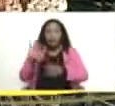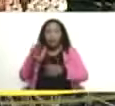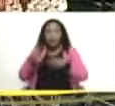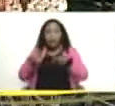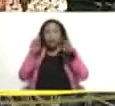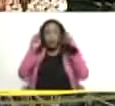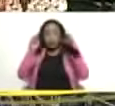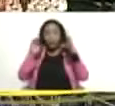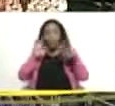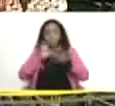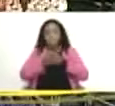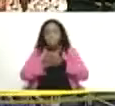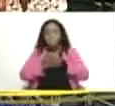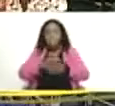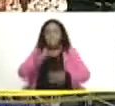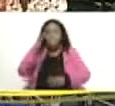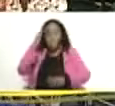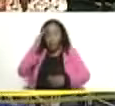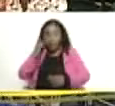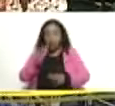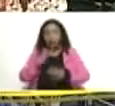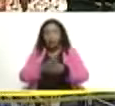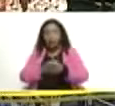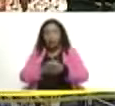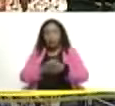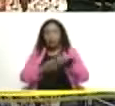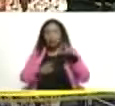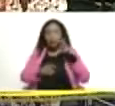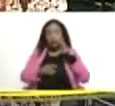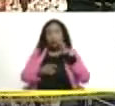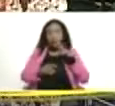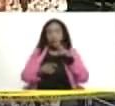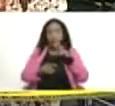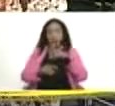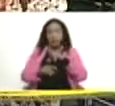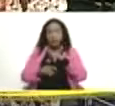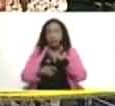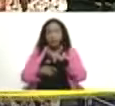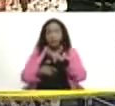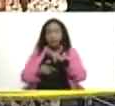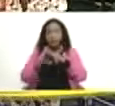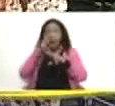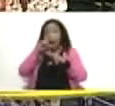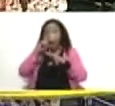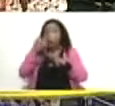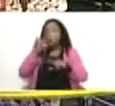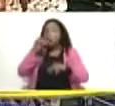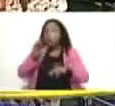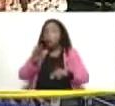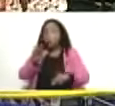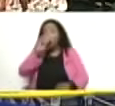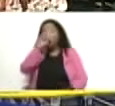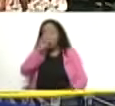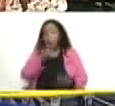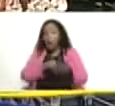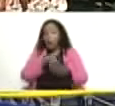compañeros militares, las perspectivas del año que viene, año